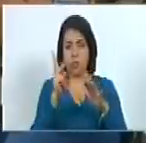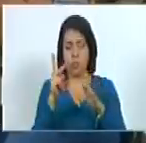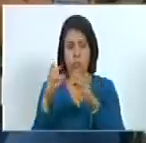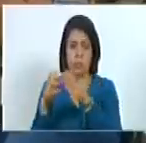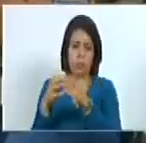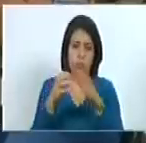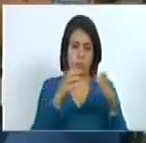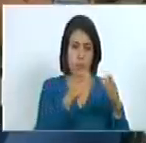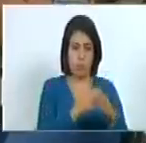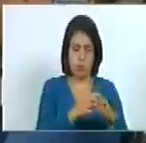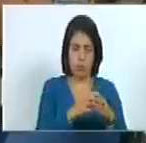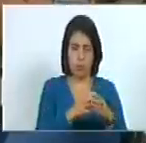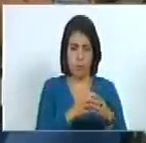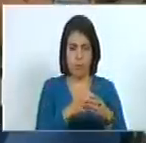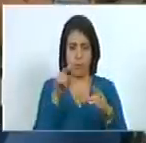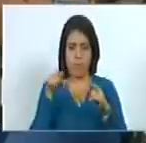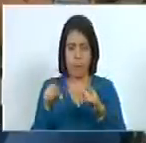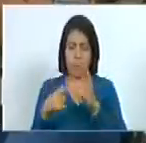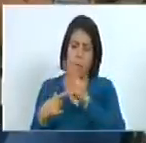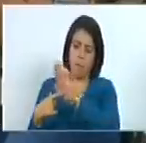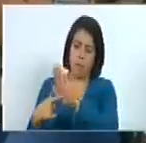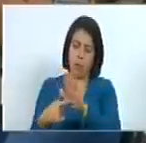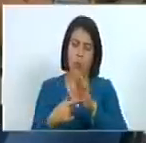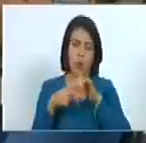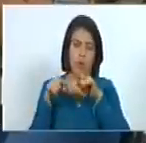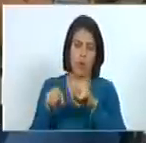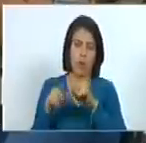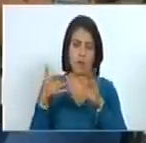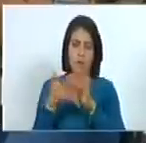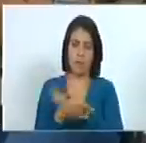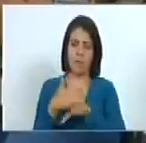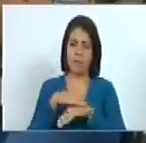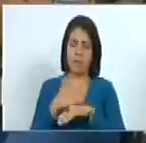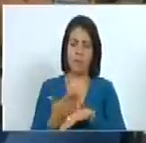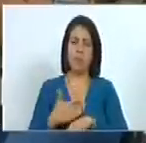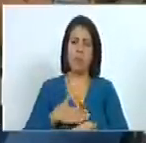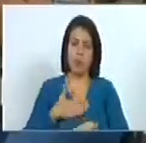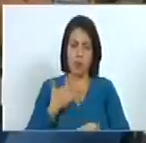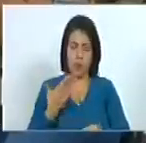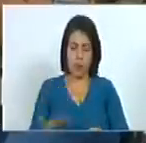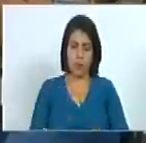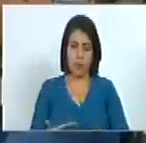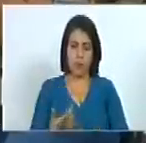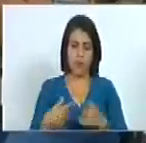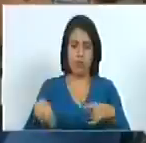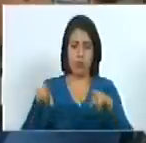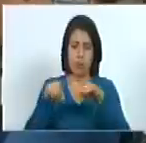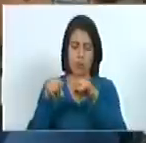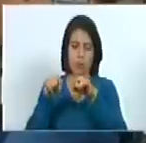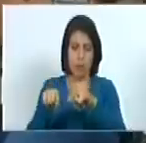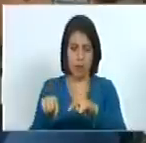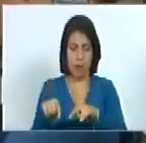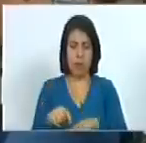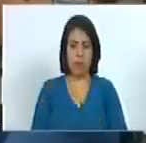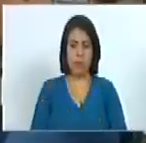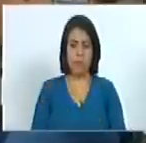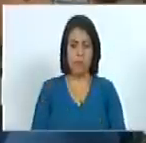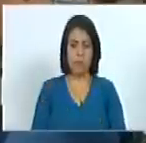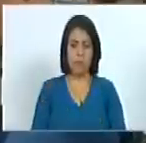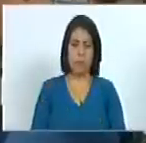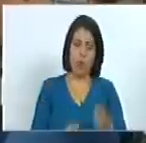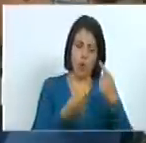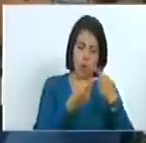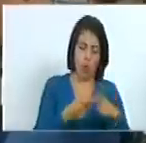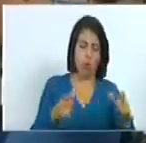así lo veo yo. Un bloque donde nos muestra lo que podría y ocurrió de ahí en más, y el